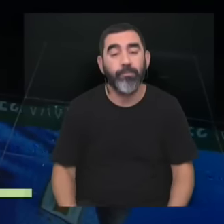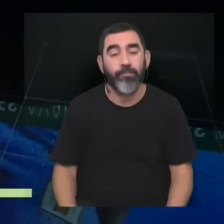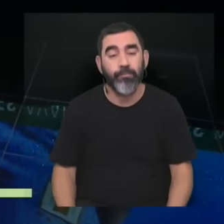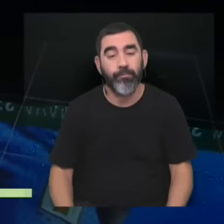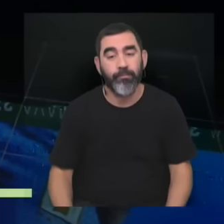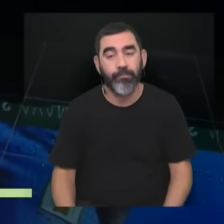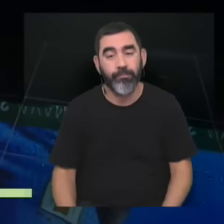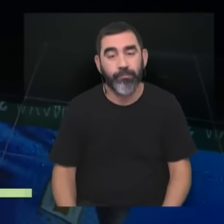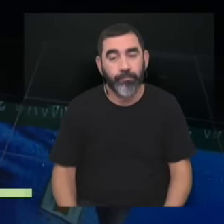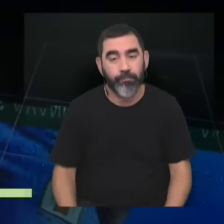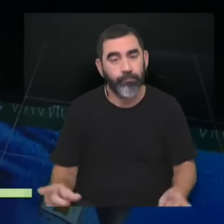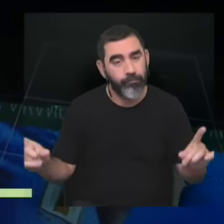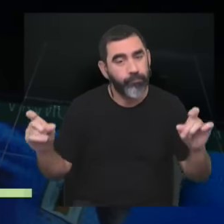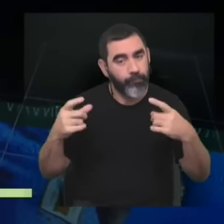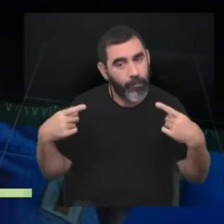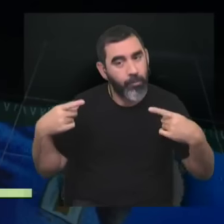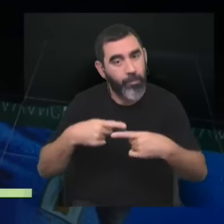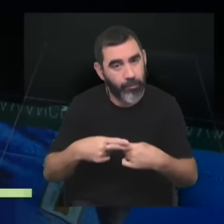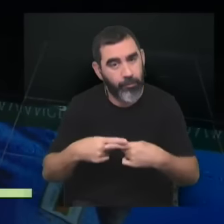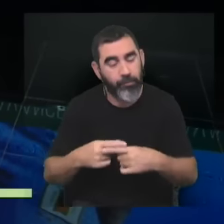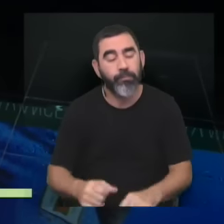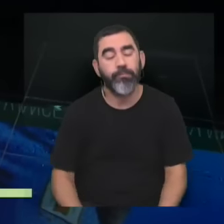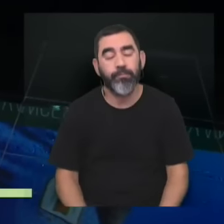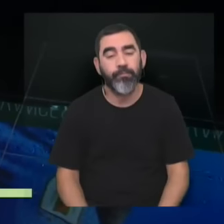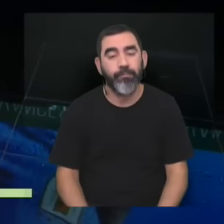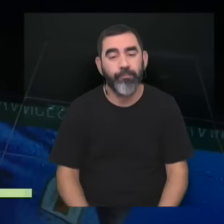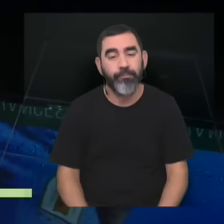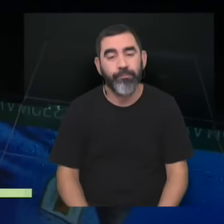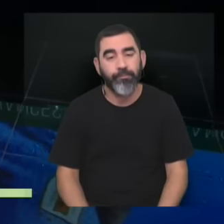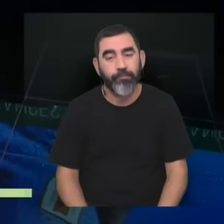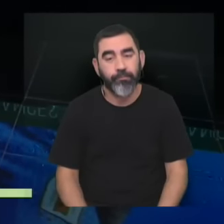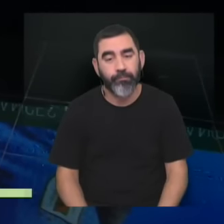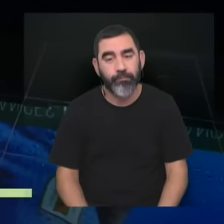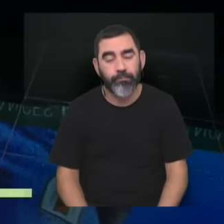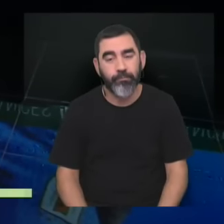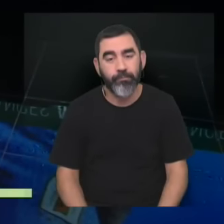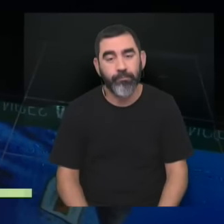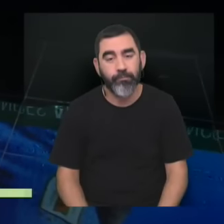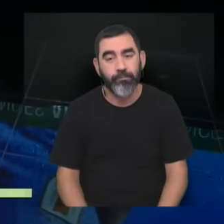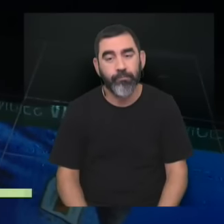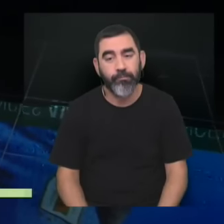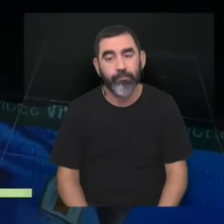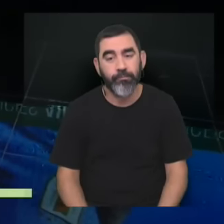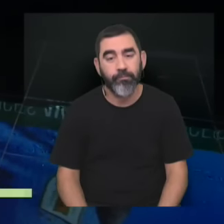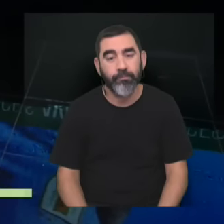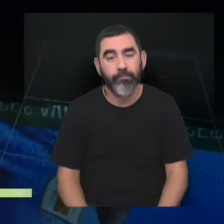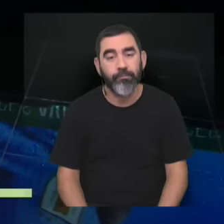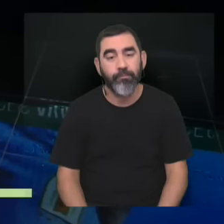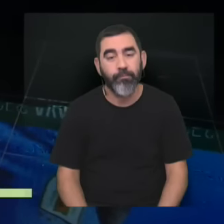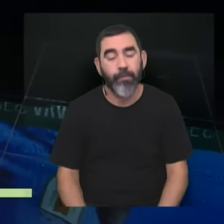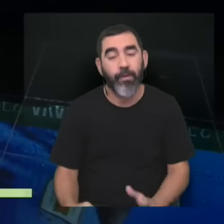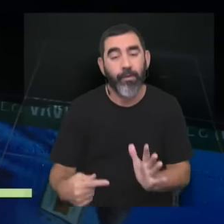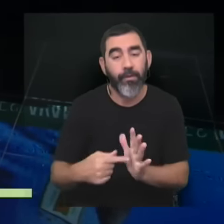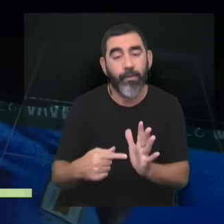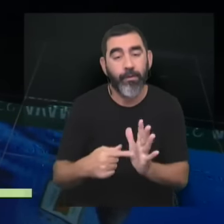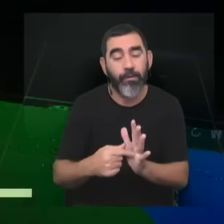costoso este partido que podía haber sido por una amplia mayoría a decir aún mayor vamos a tener otros temas también porque la directiva de